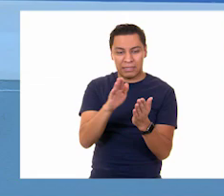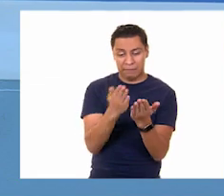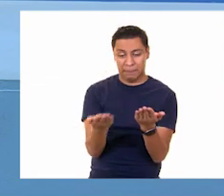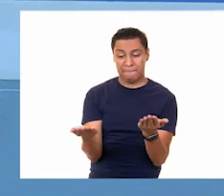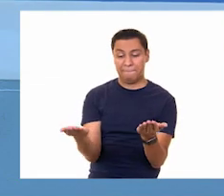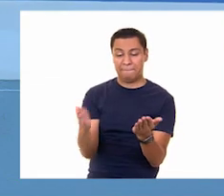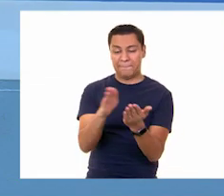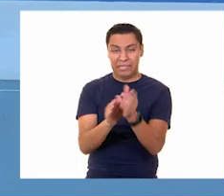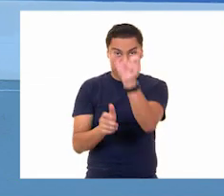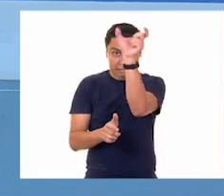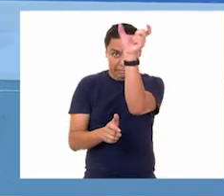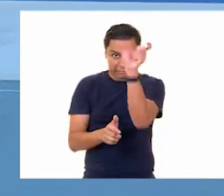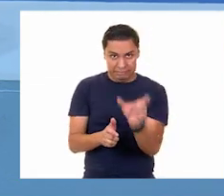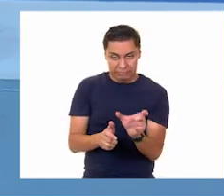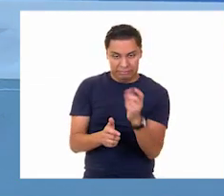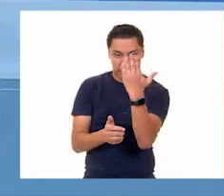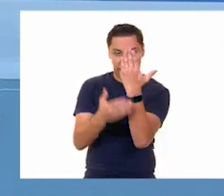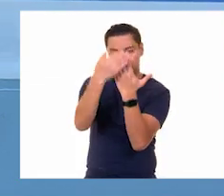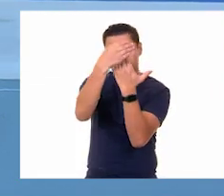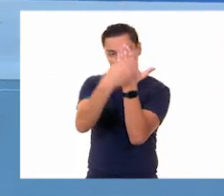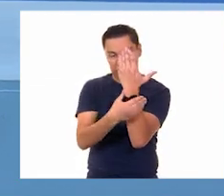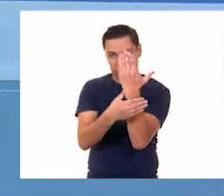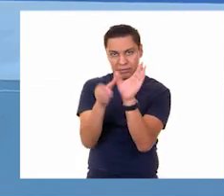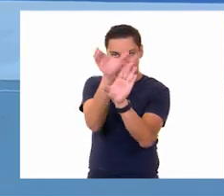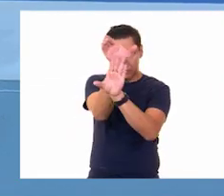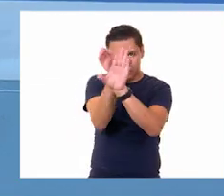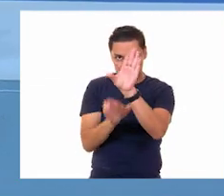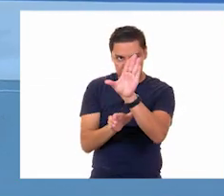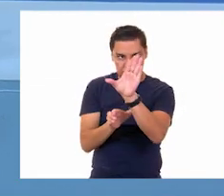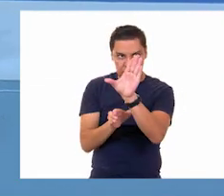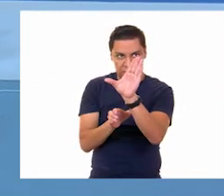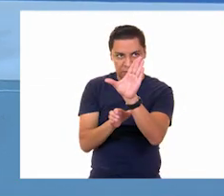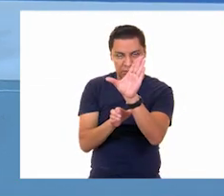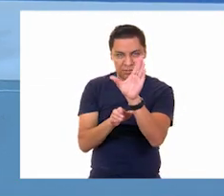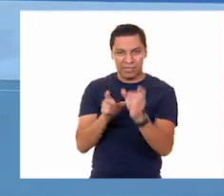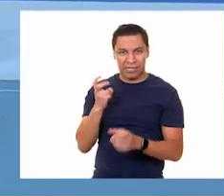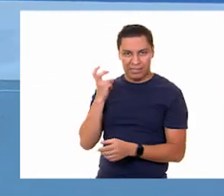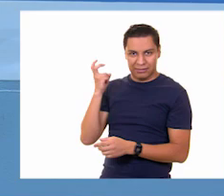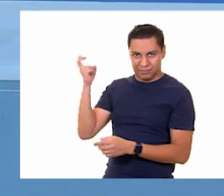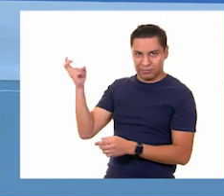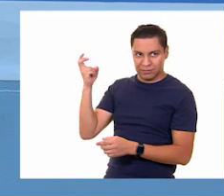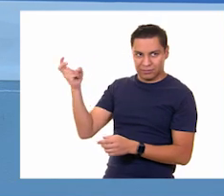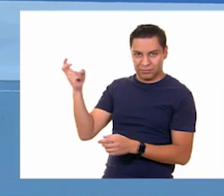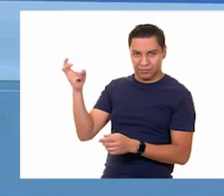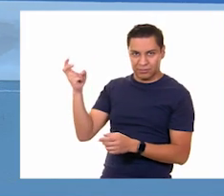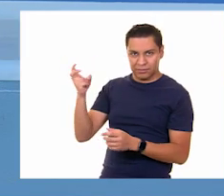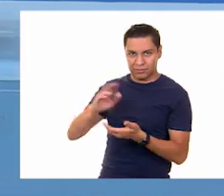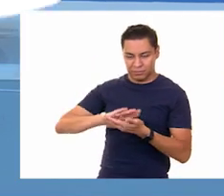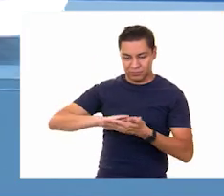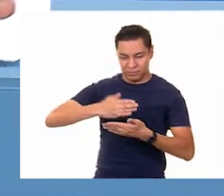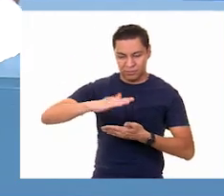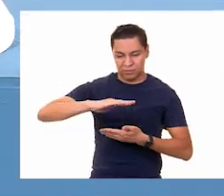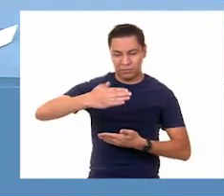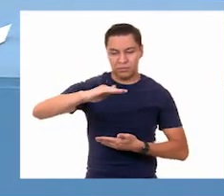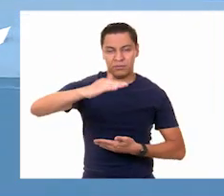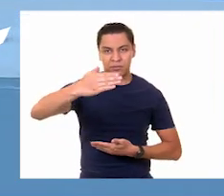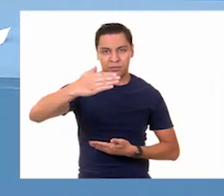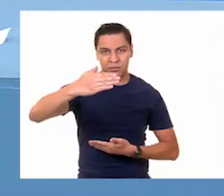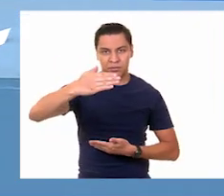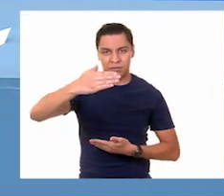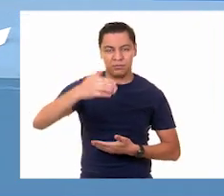primera columna quedaría hasta arriba, ajá, exactamente. Y entonces lo extendemos y queda hasta la